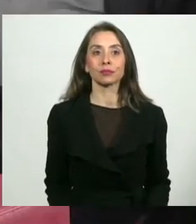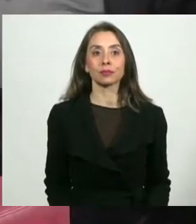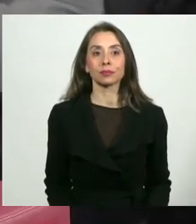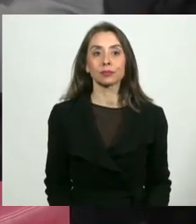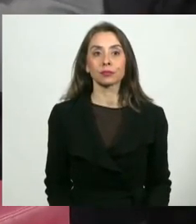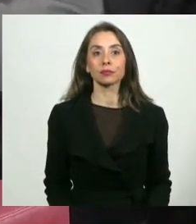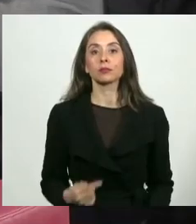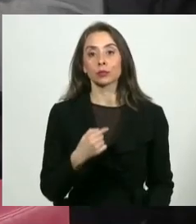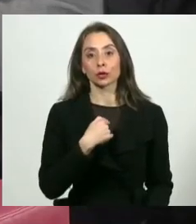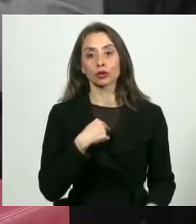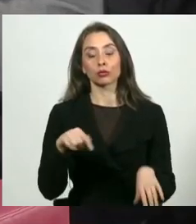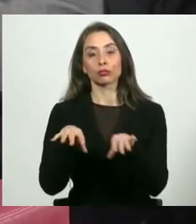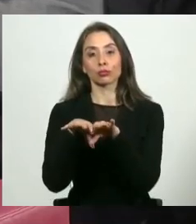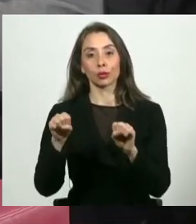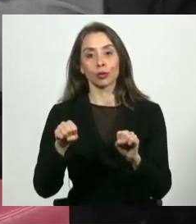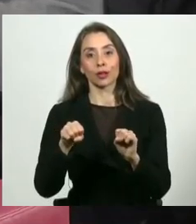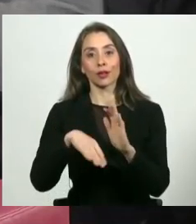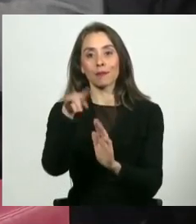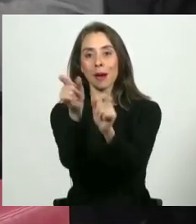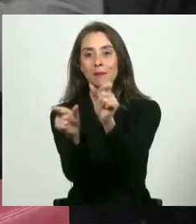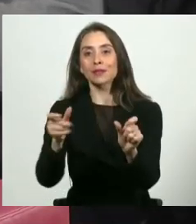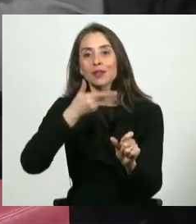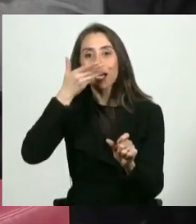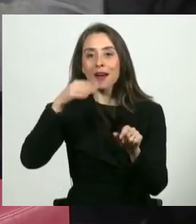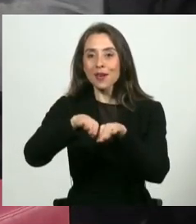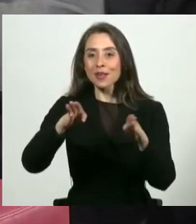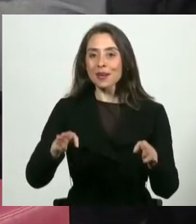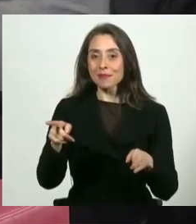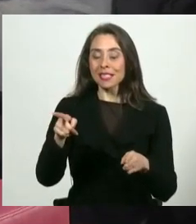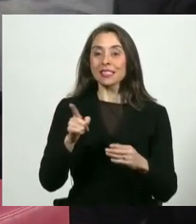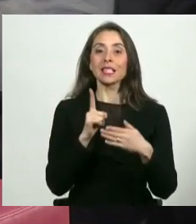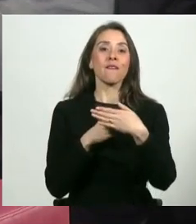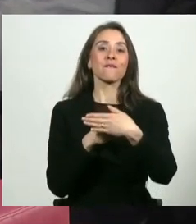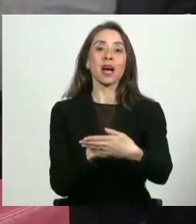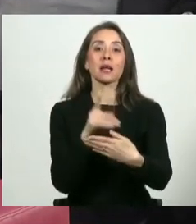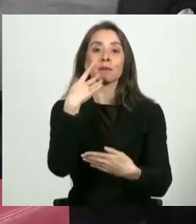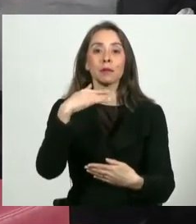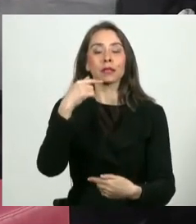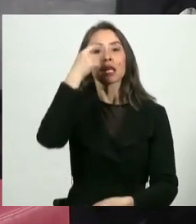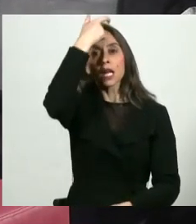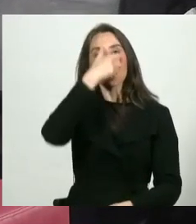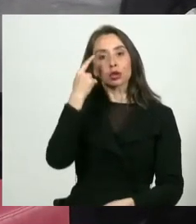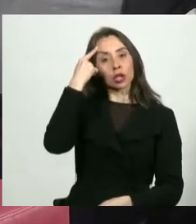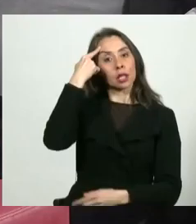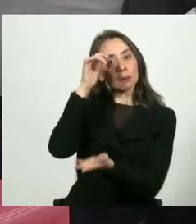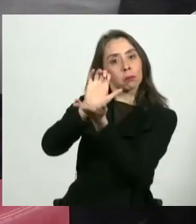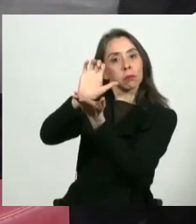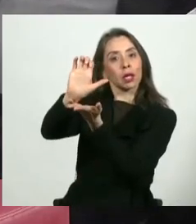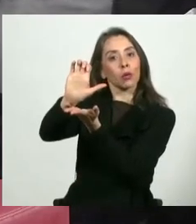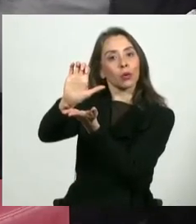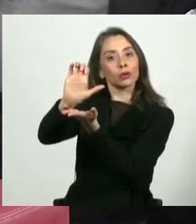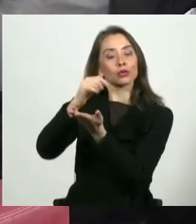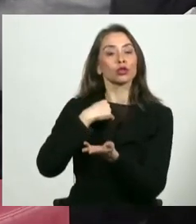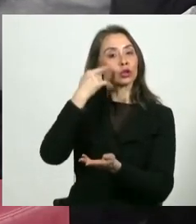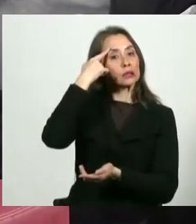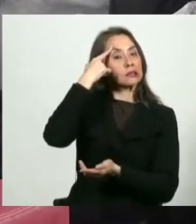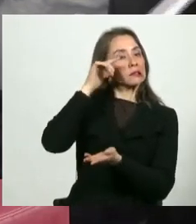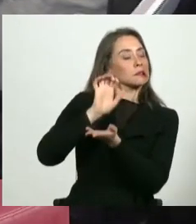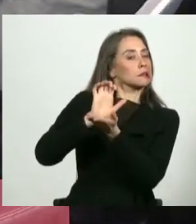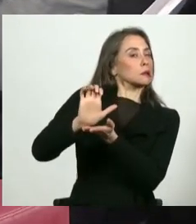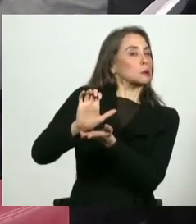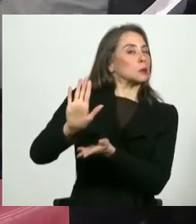Yo coincido con la mayoría de los panelistas que la barrera más importante es el prejuicio. Yo